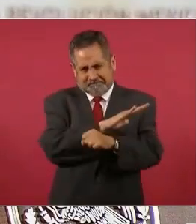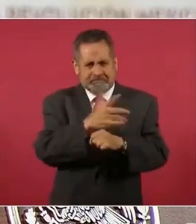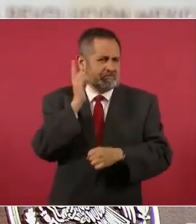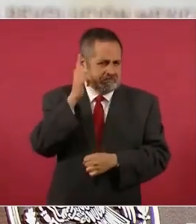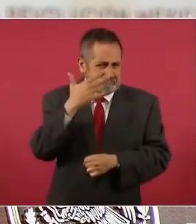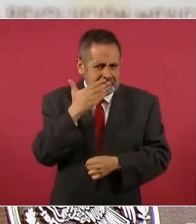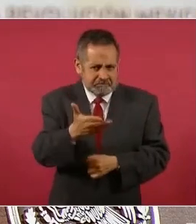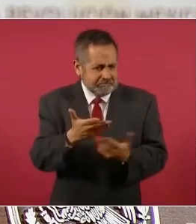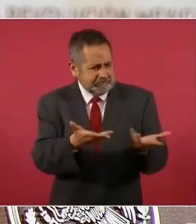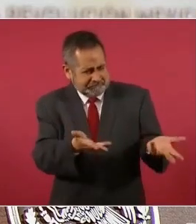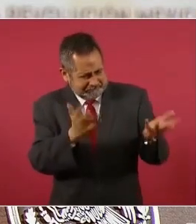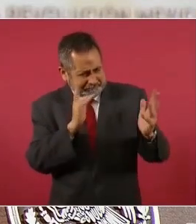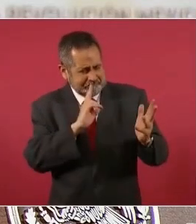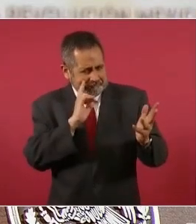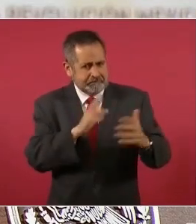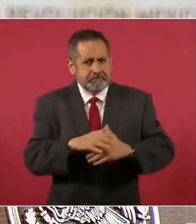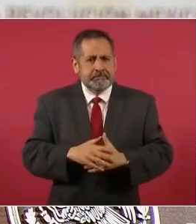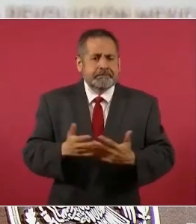las luchas,